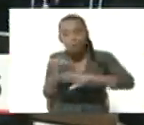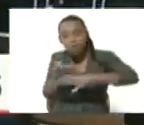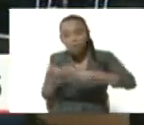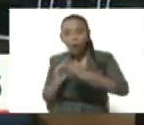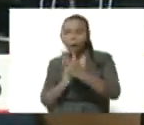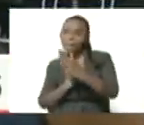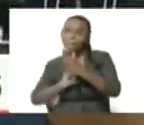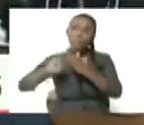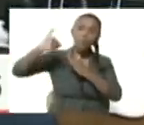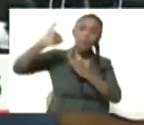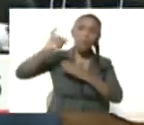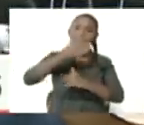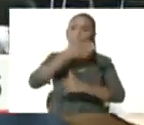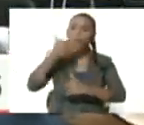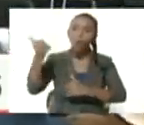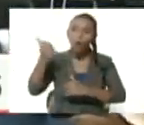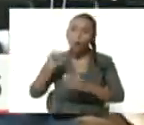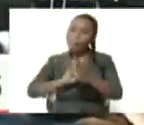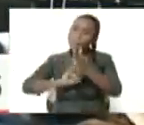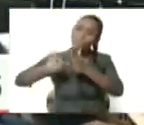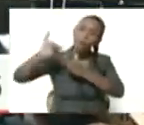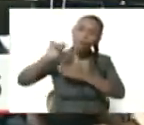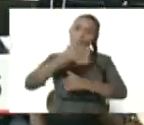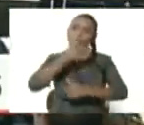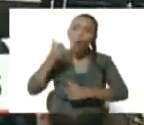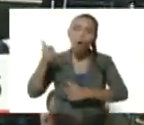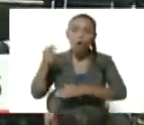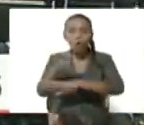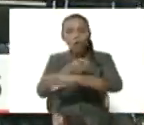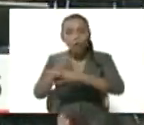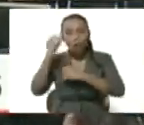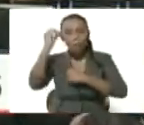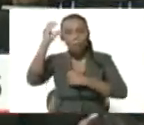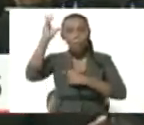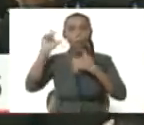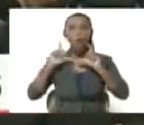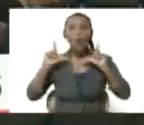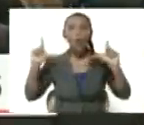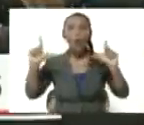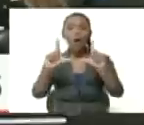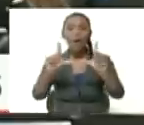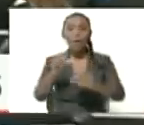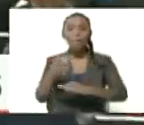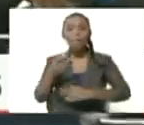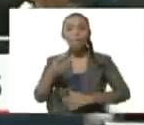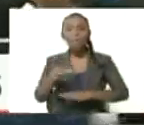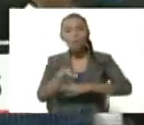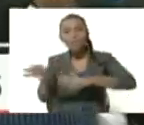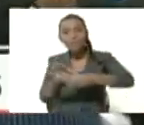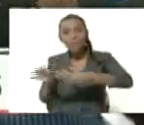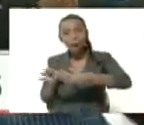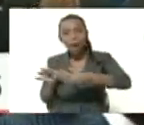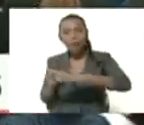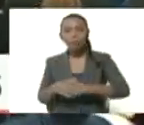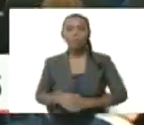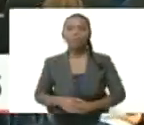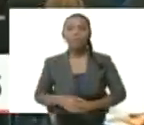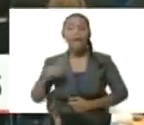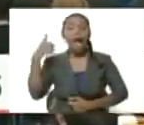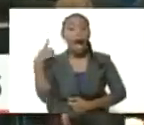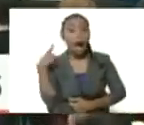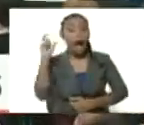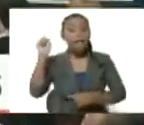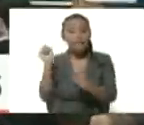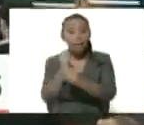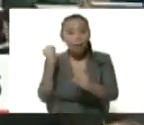elevarla. Elevar la capacidad de gobierno local y municipal. Hay que gobernar con el